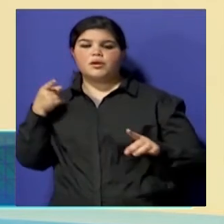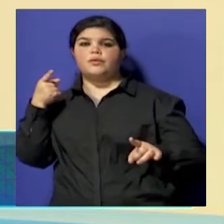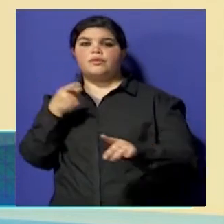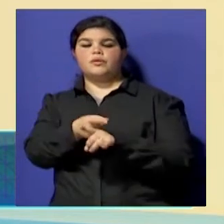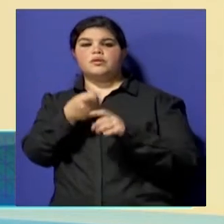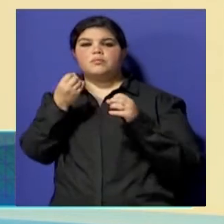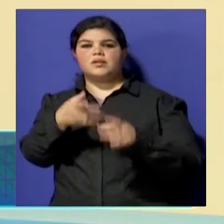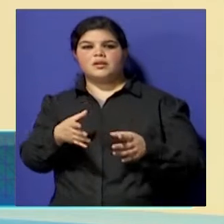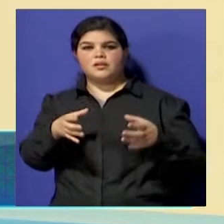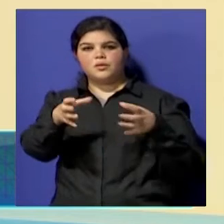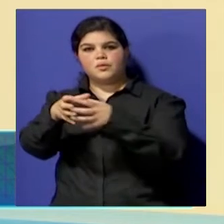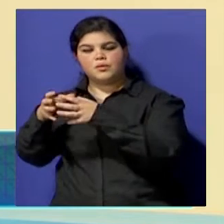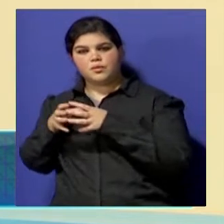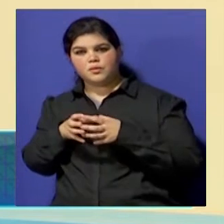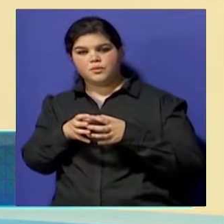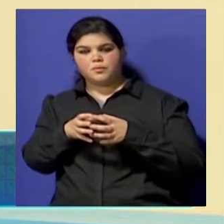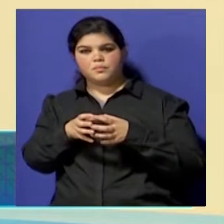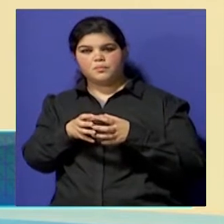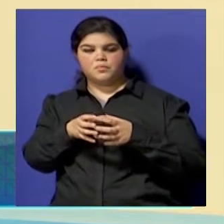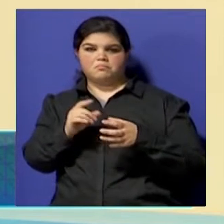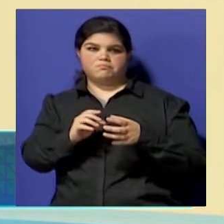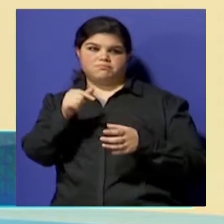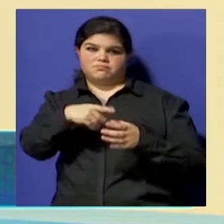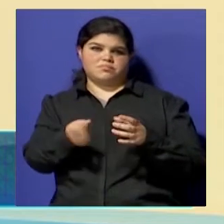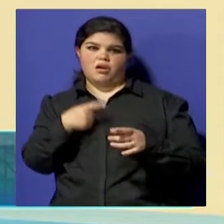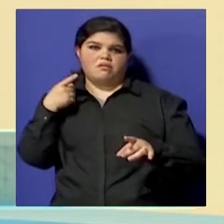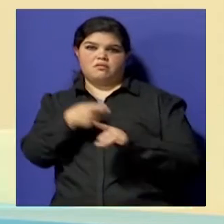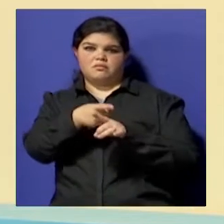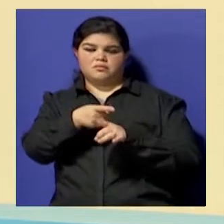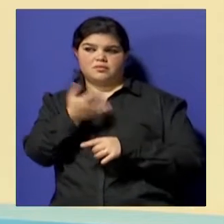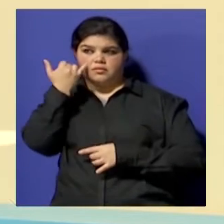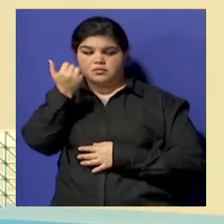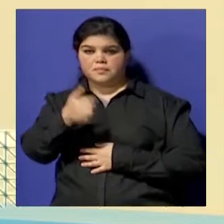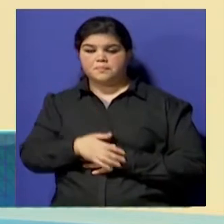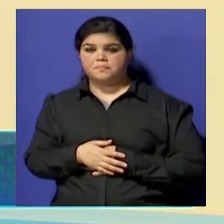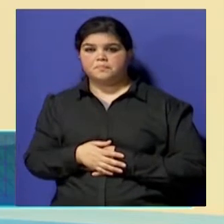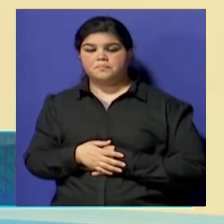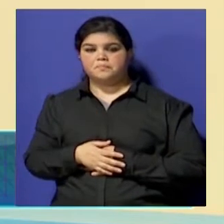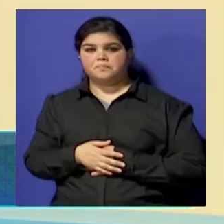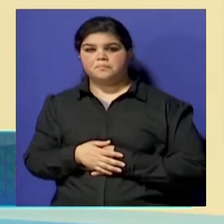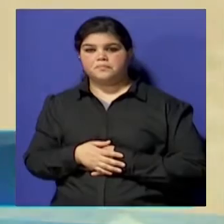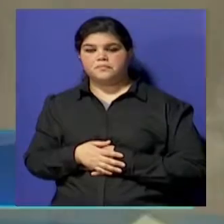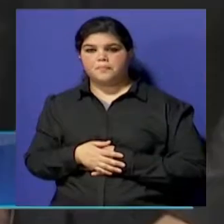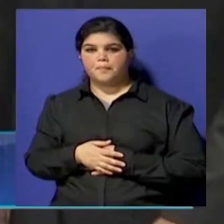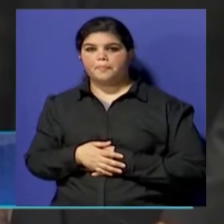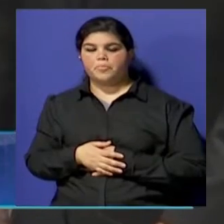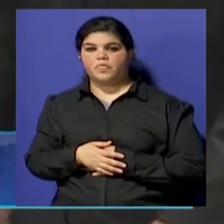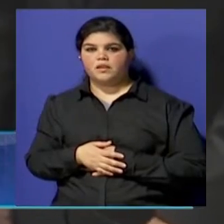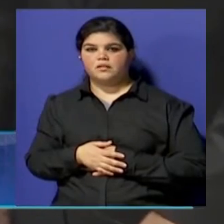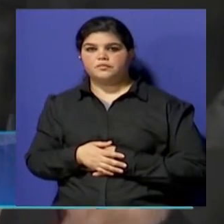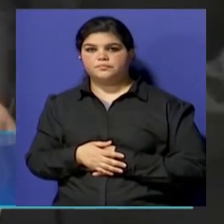las instituciones constituida. Es digamos, el impeachment, hay que reconocer, digamos, que es una